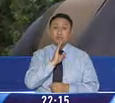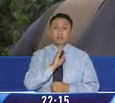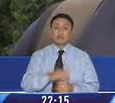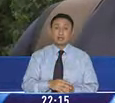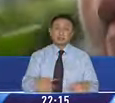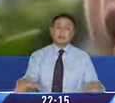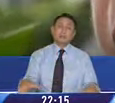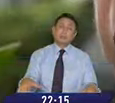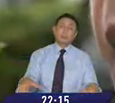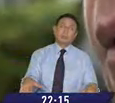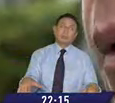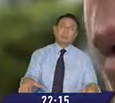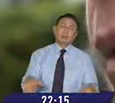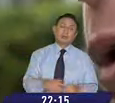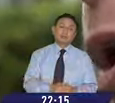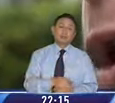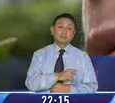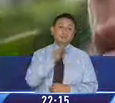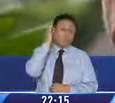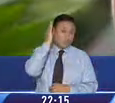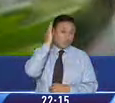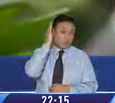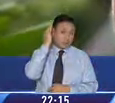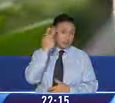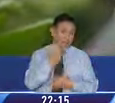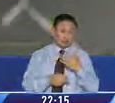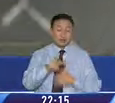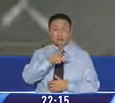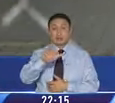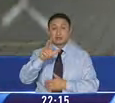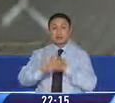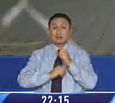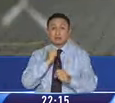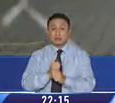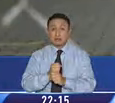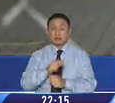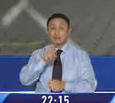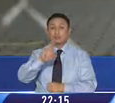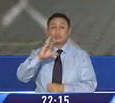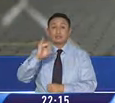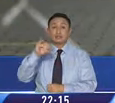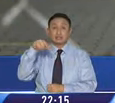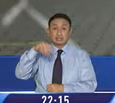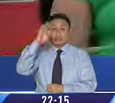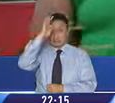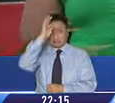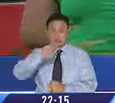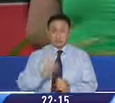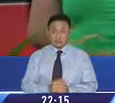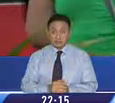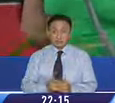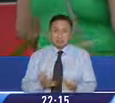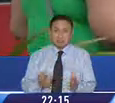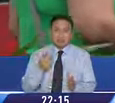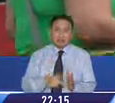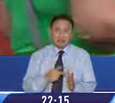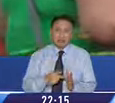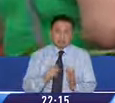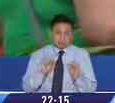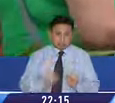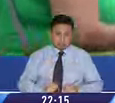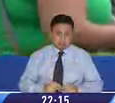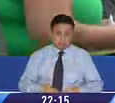coma. Esta señora tiene a su hijo de 33 años de edad en el área crítica de una casa de salud. No sabe si logrará salir,